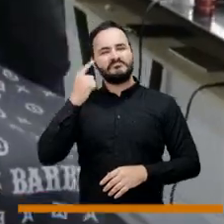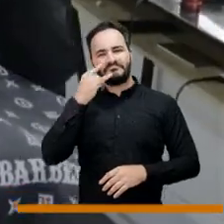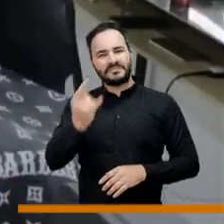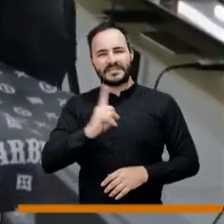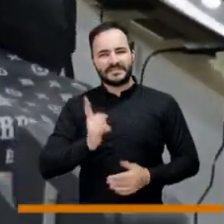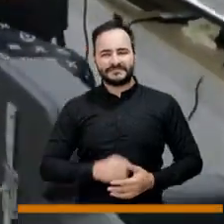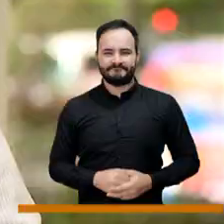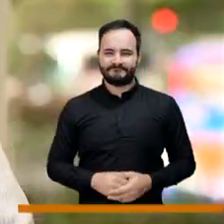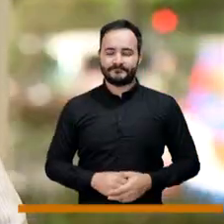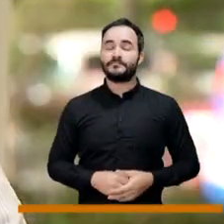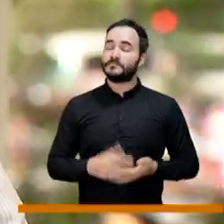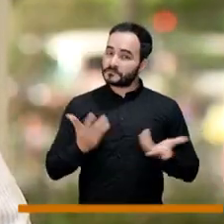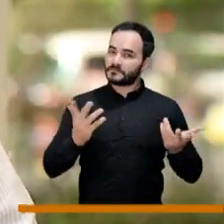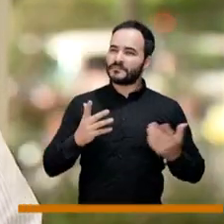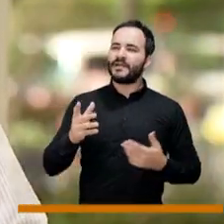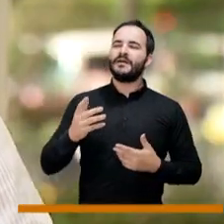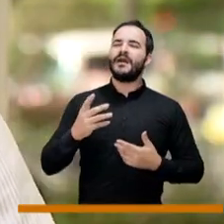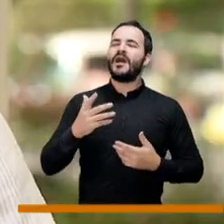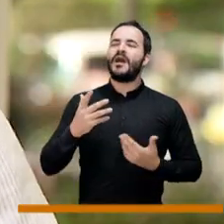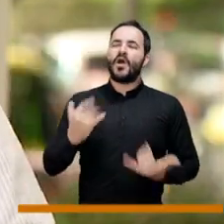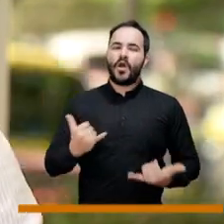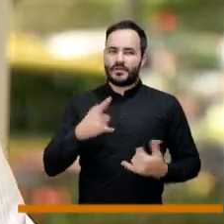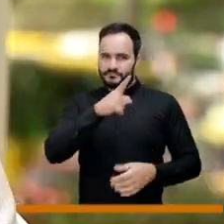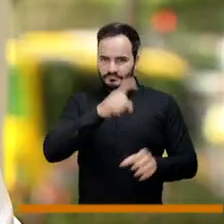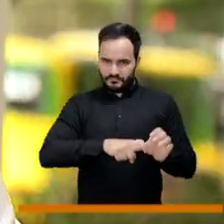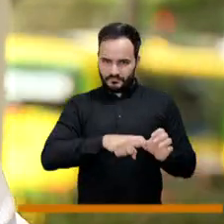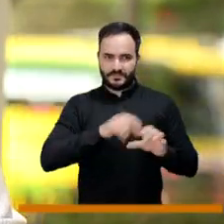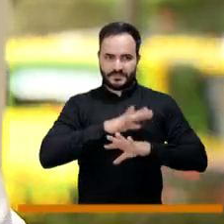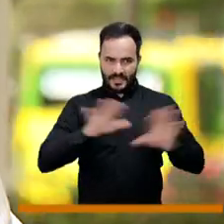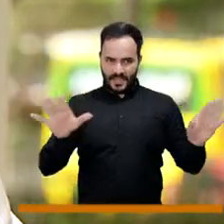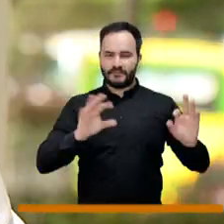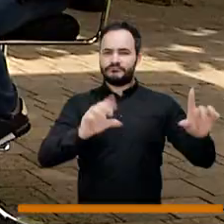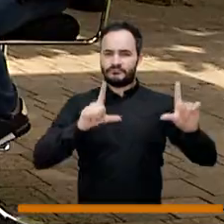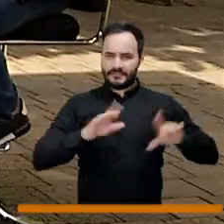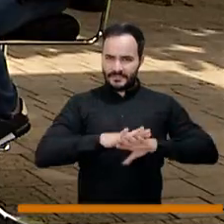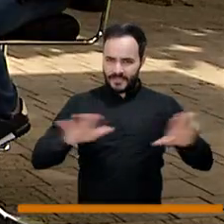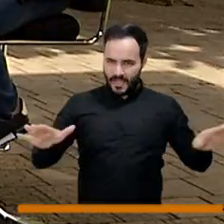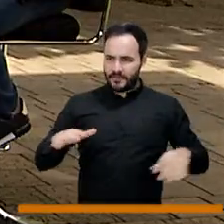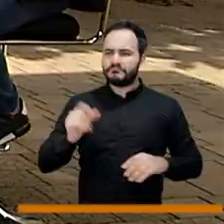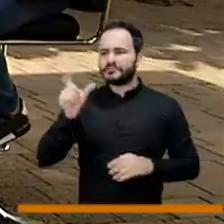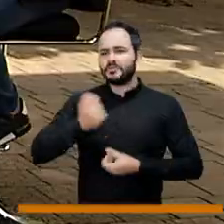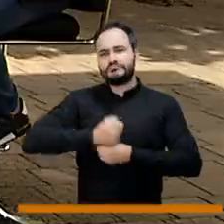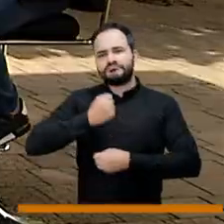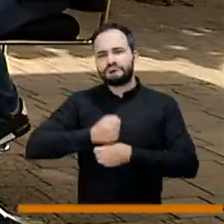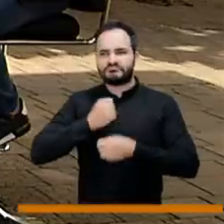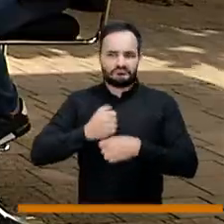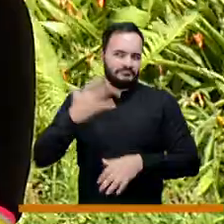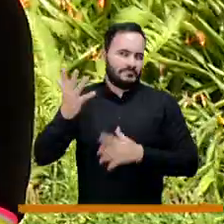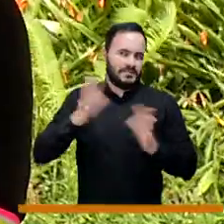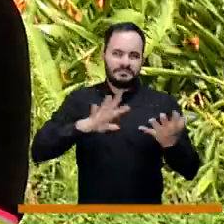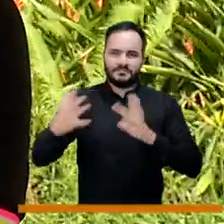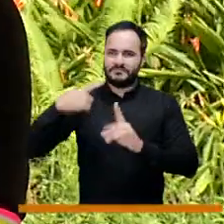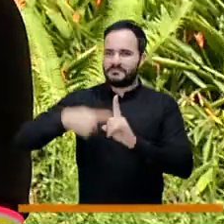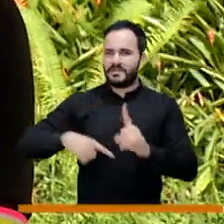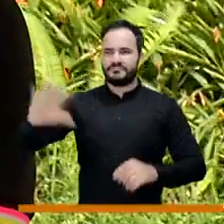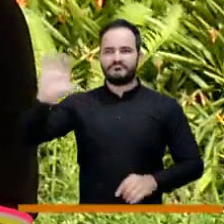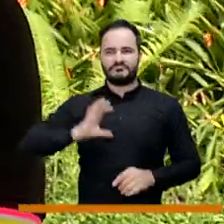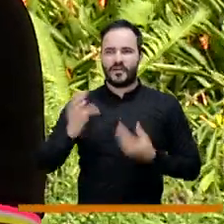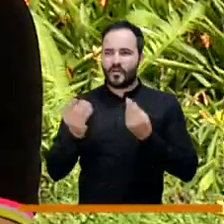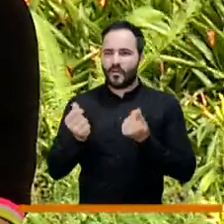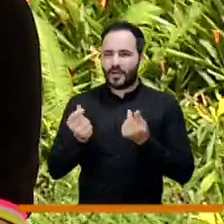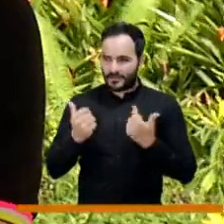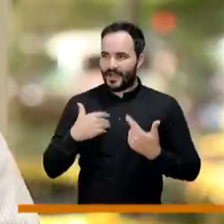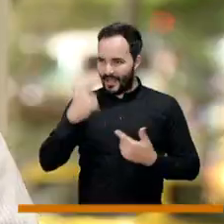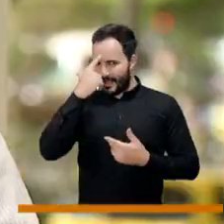puede estar ganando hoy un barbero en Celebrity para que ustedes calculen cuánto han podido cambiarle la vida a estas personas